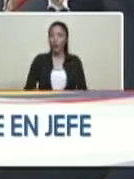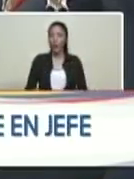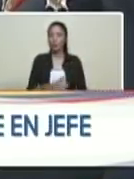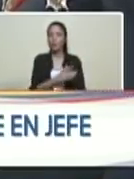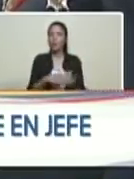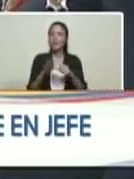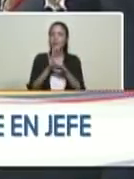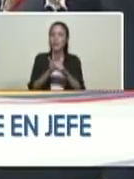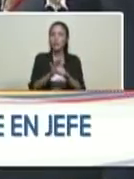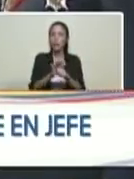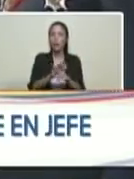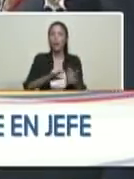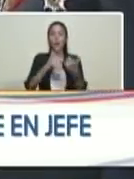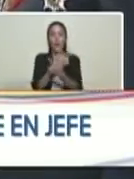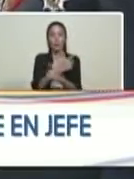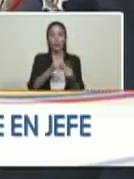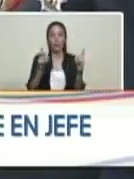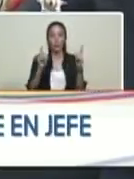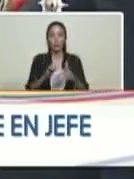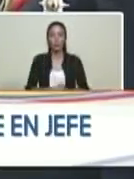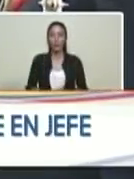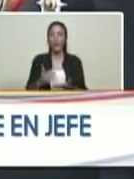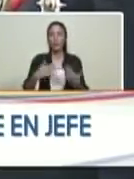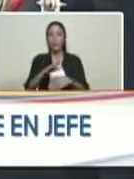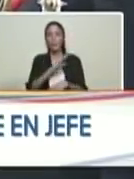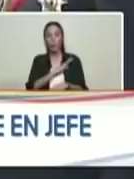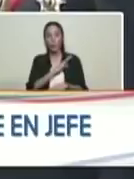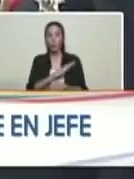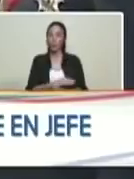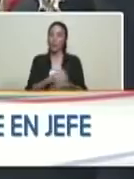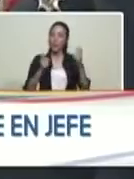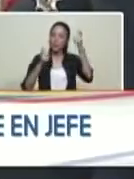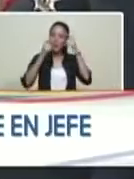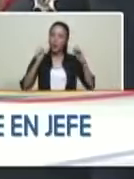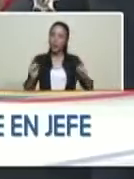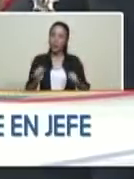y reclamar este suelo soberano de